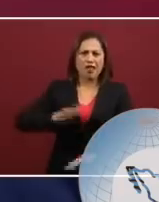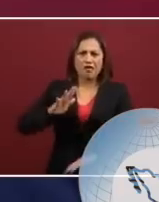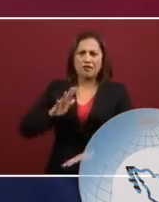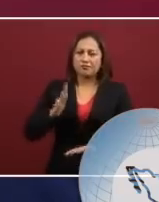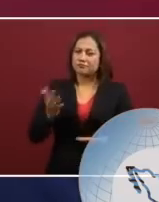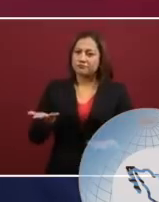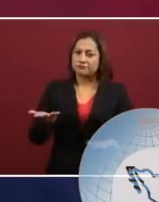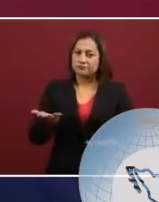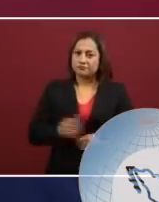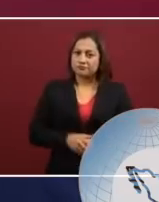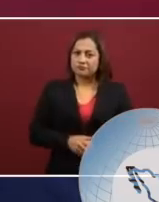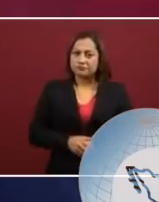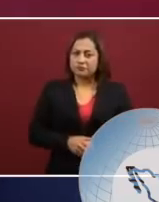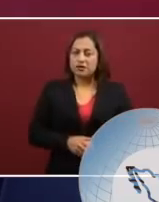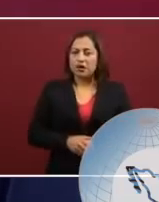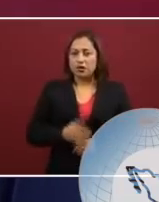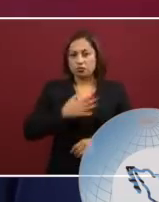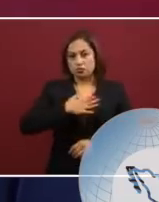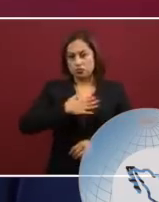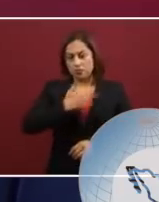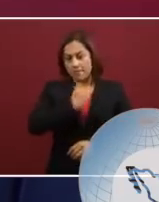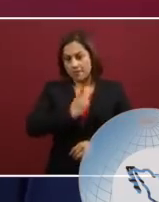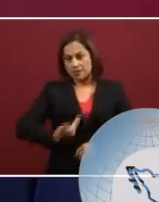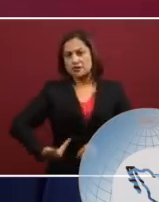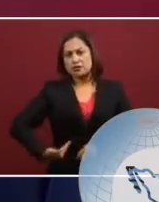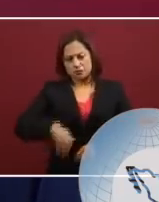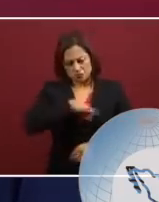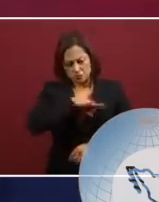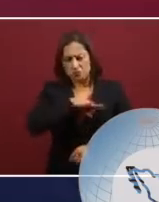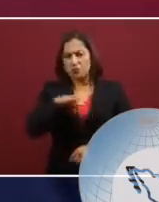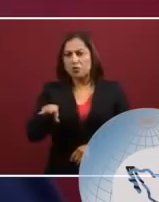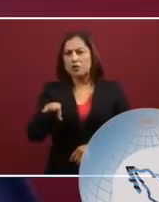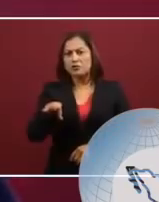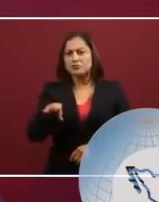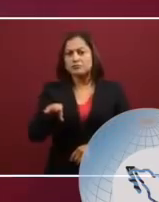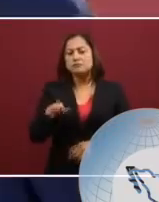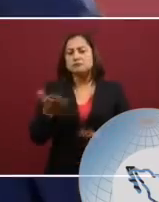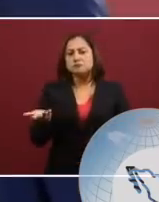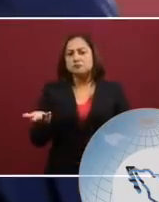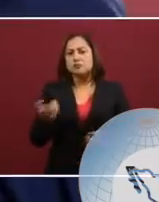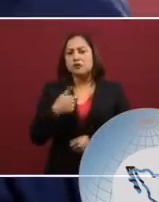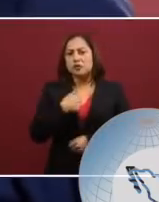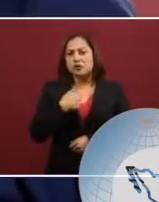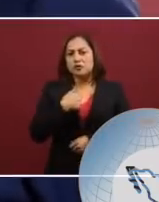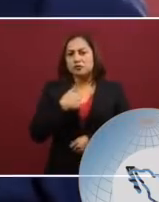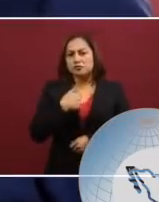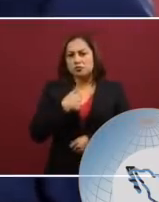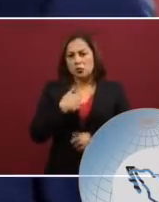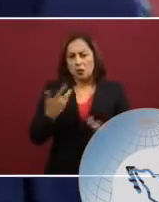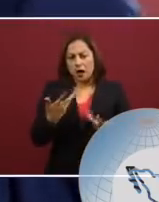El presidente tiene esa facultad y voy a renunciar a